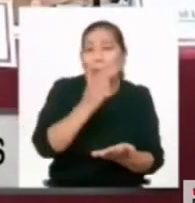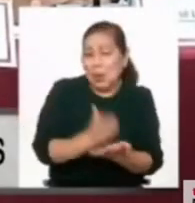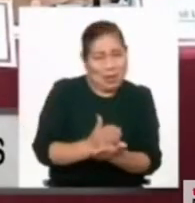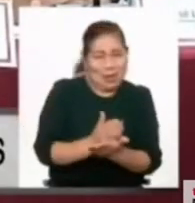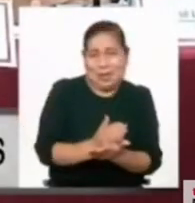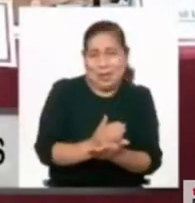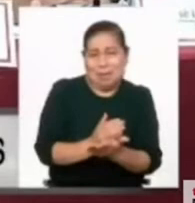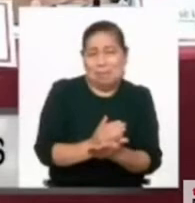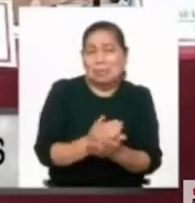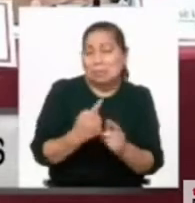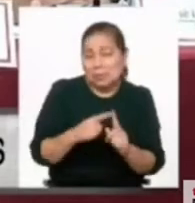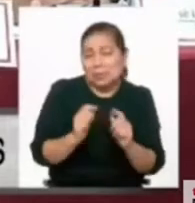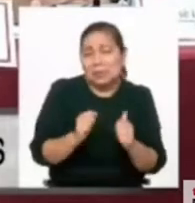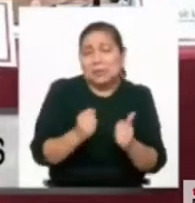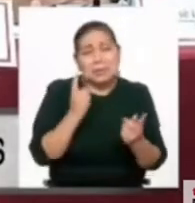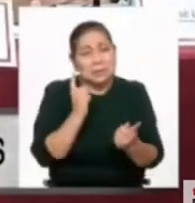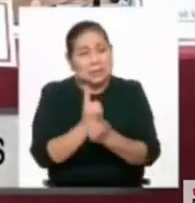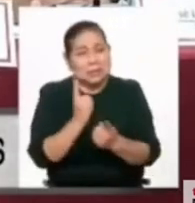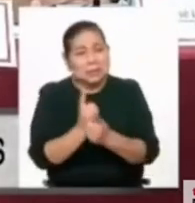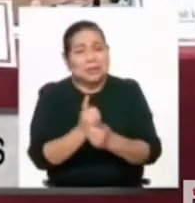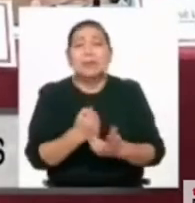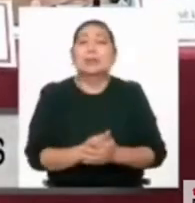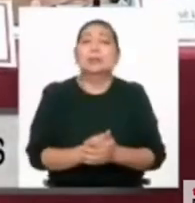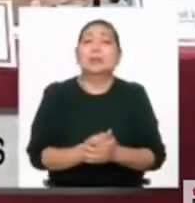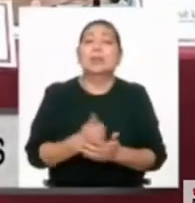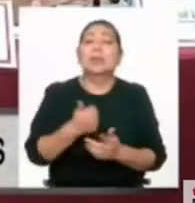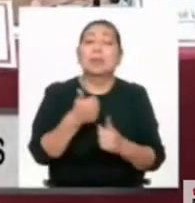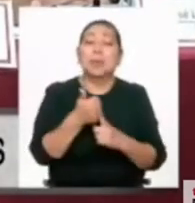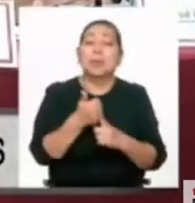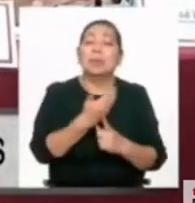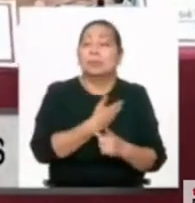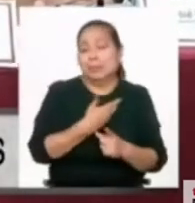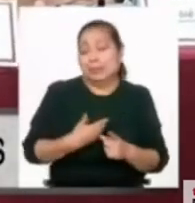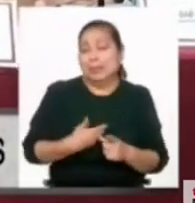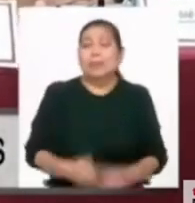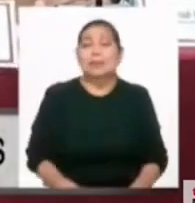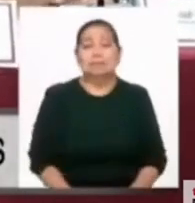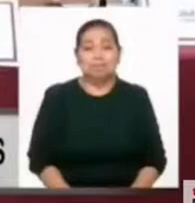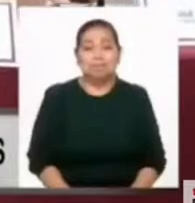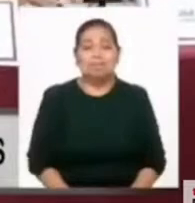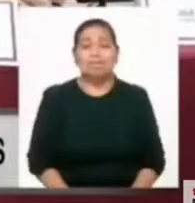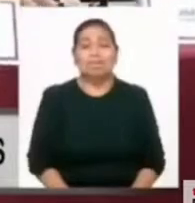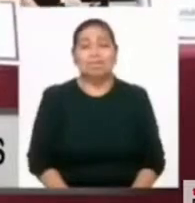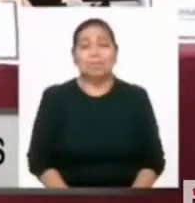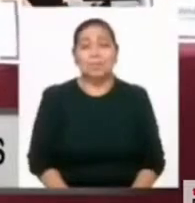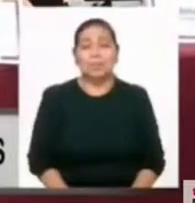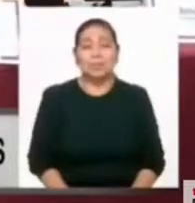que lo estamos haciendo muy bien, teniendo en cuenta la disposición de nuestro propio presidente de la República. Muchas gracias.